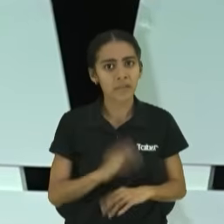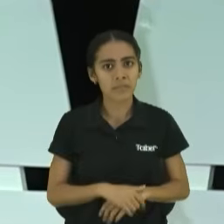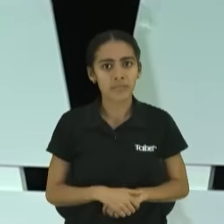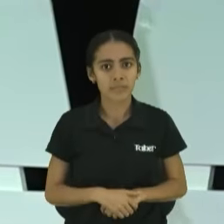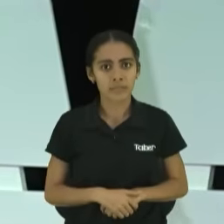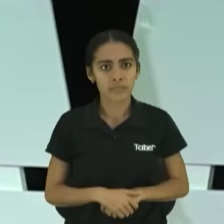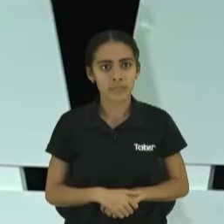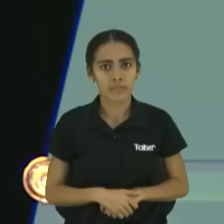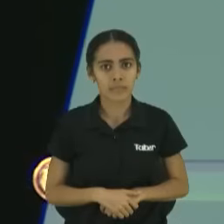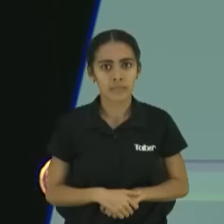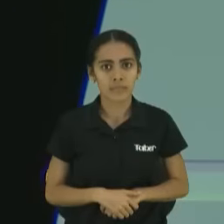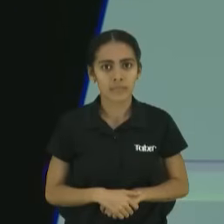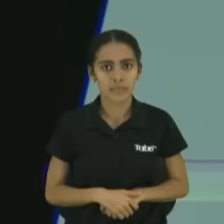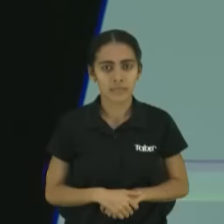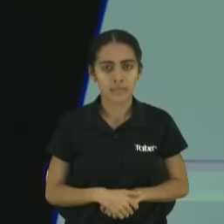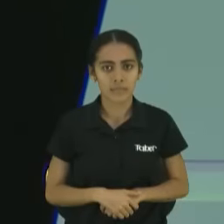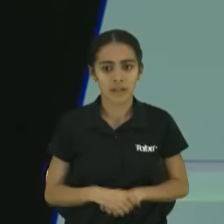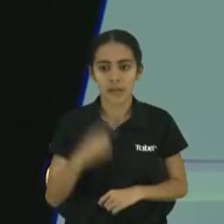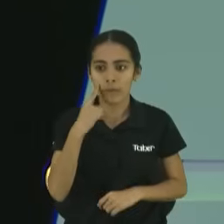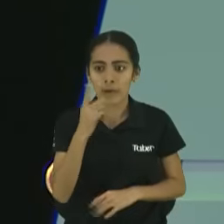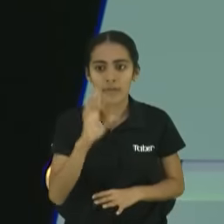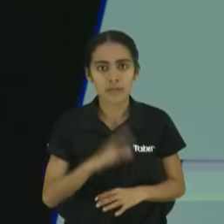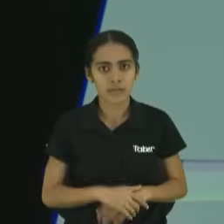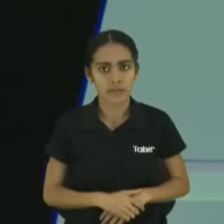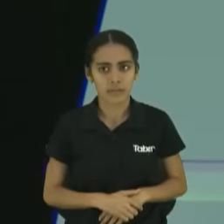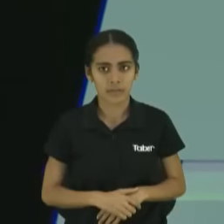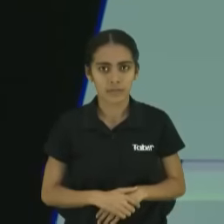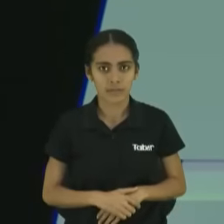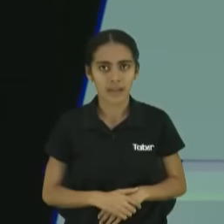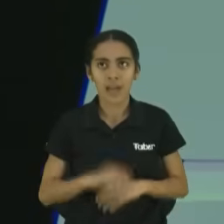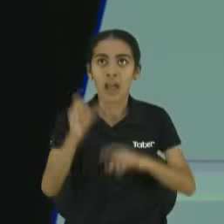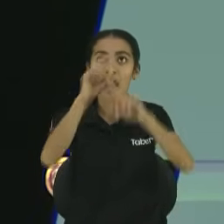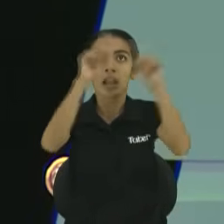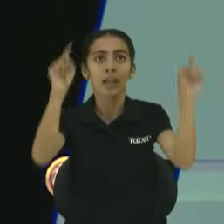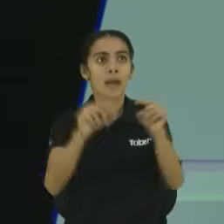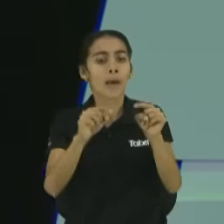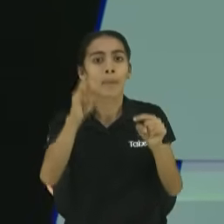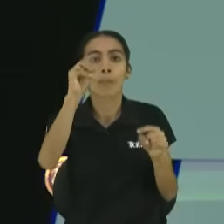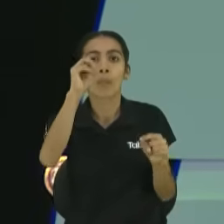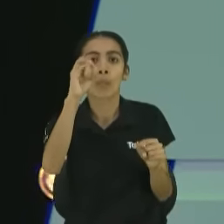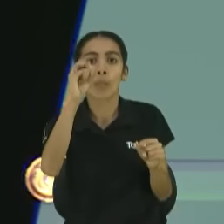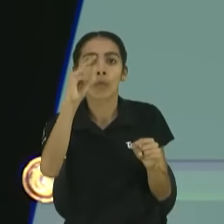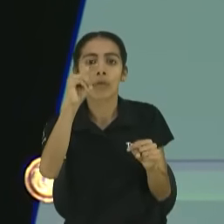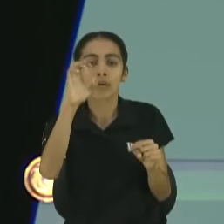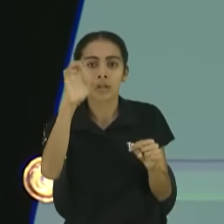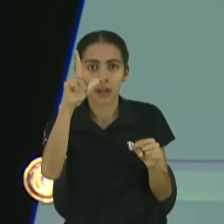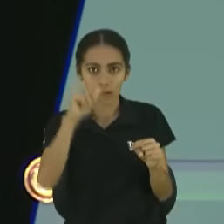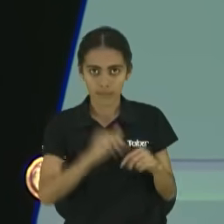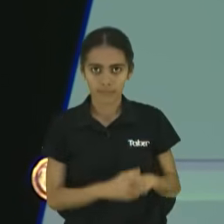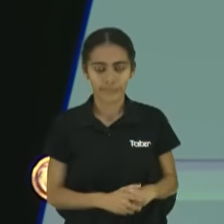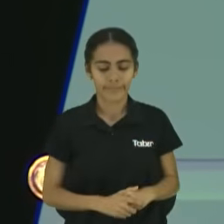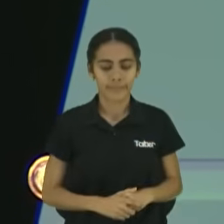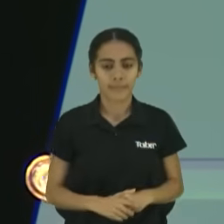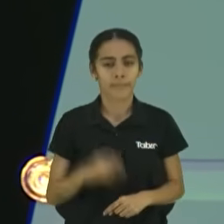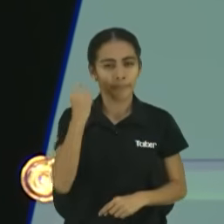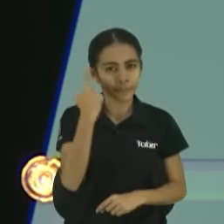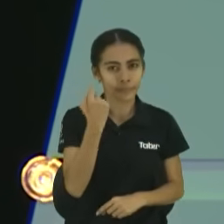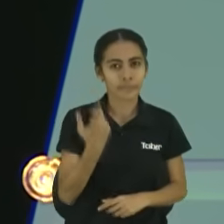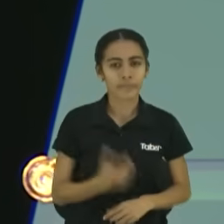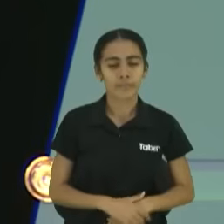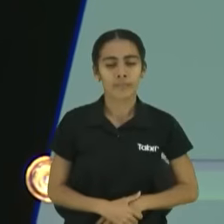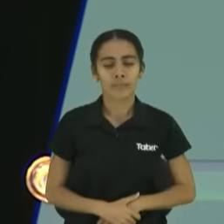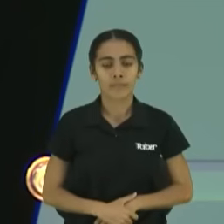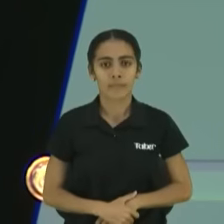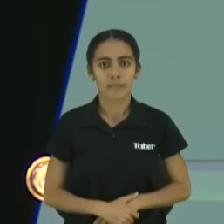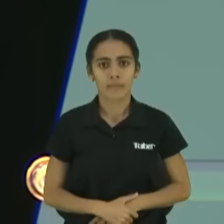no has visto el estado de cuenta de los moteles, dijo. Si ahí dice dónde se mete, ahí dolor de guilo. ¿Me entienden lo que les digo?